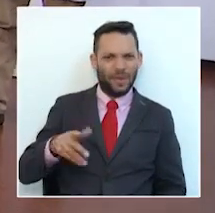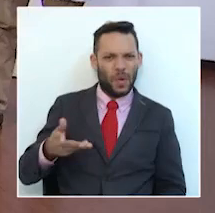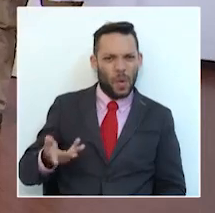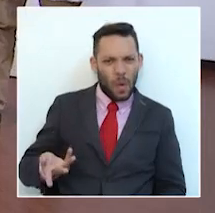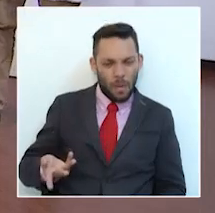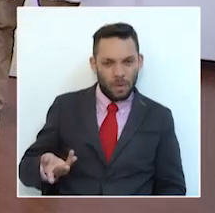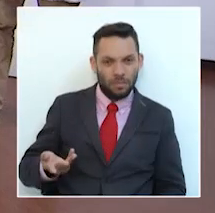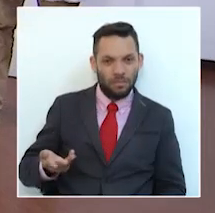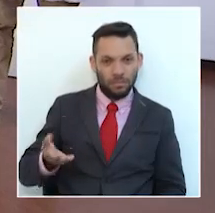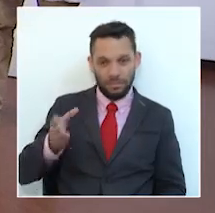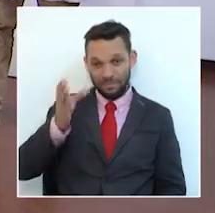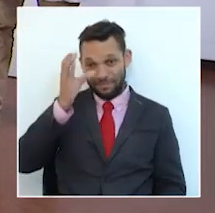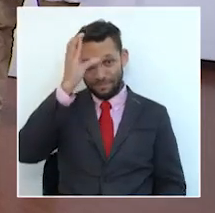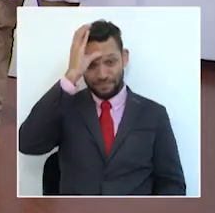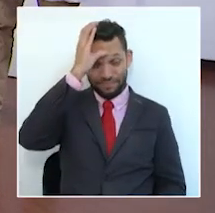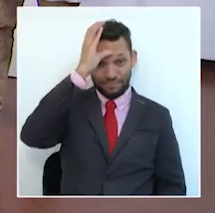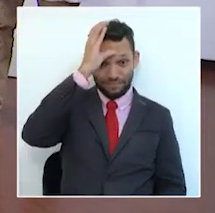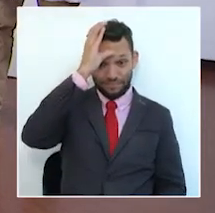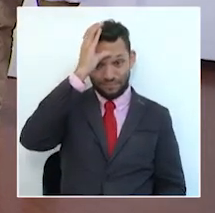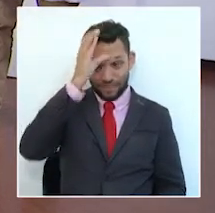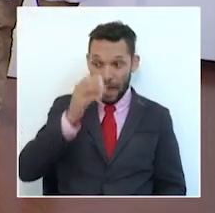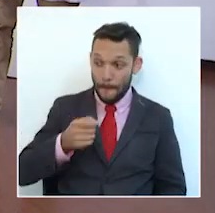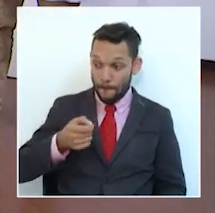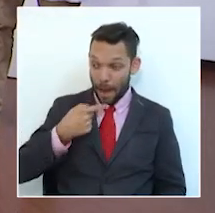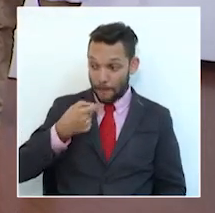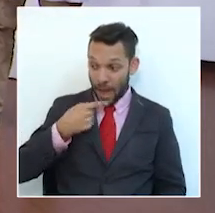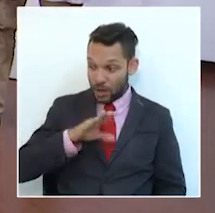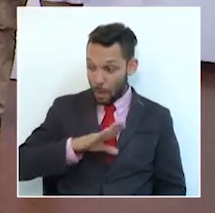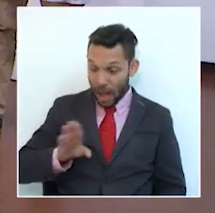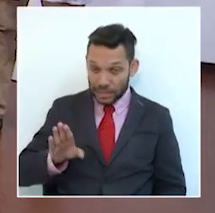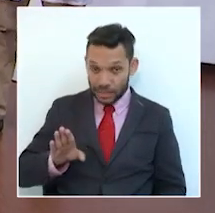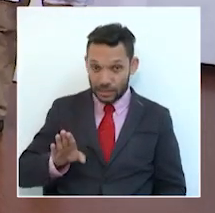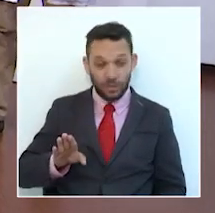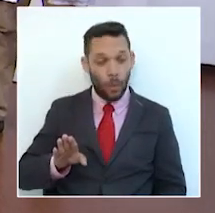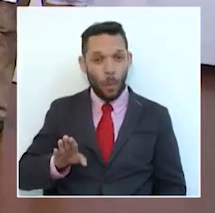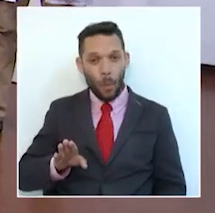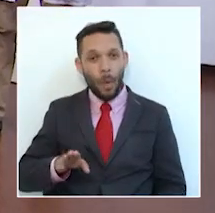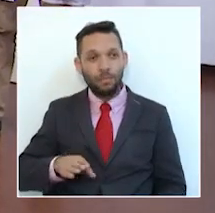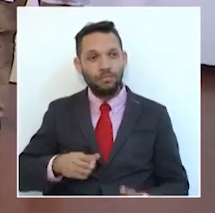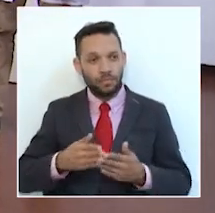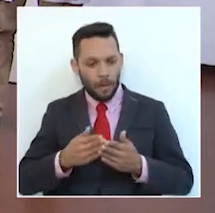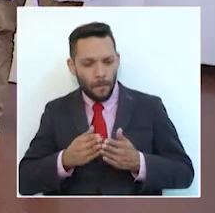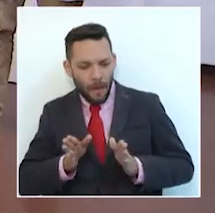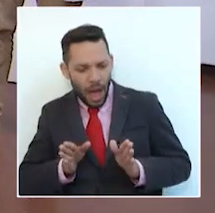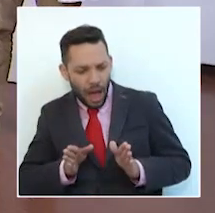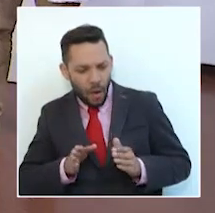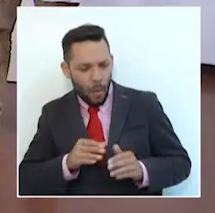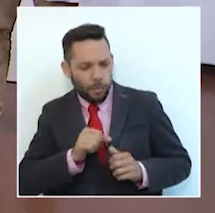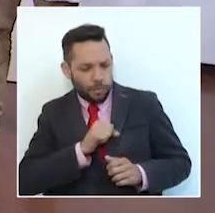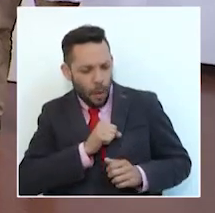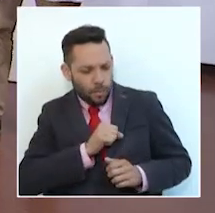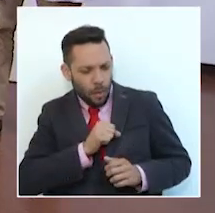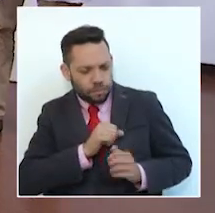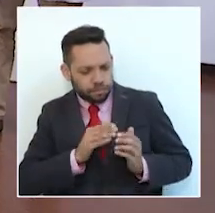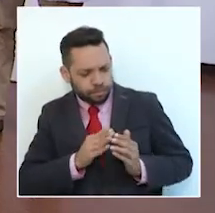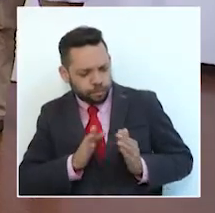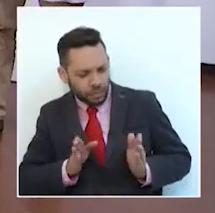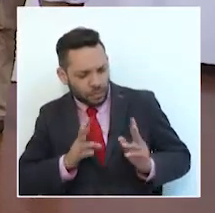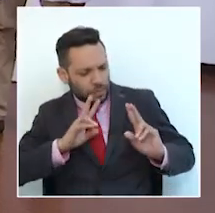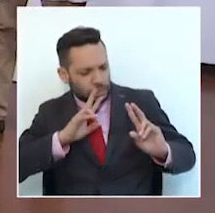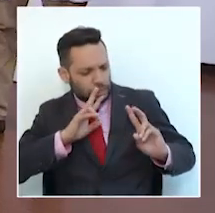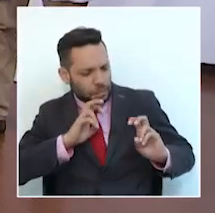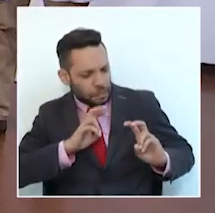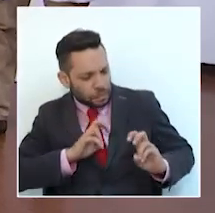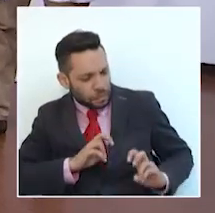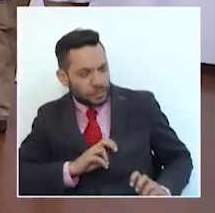no es únicamente el diclofenaco ni el omeprazol es abrir el corazón es una medicina holística integrativa